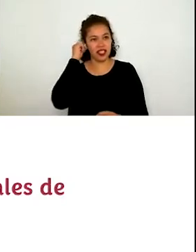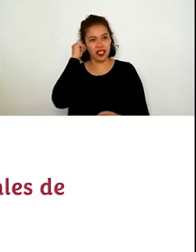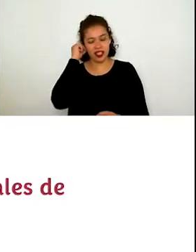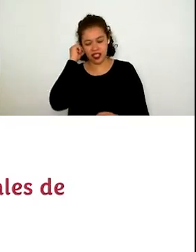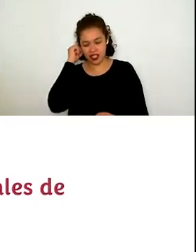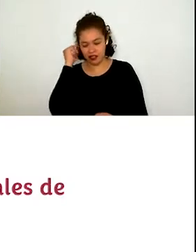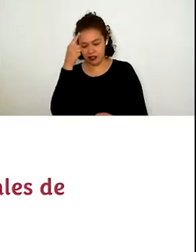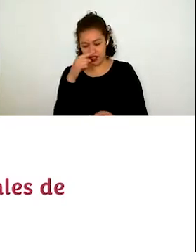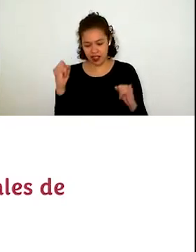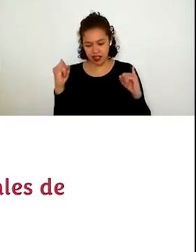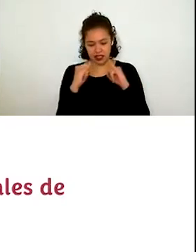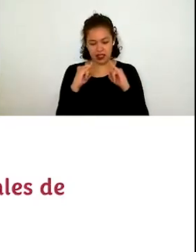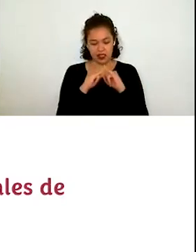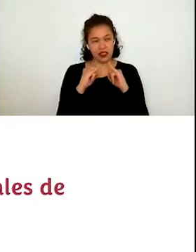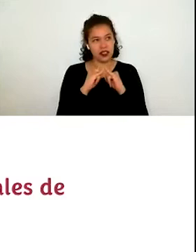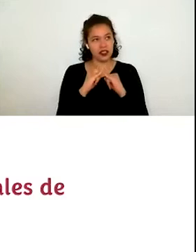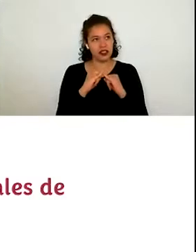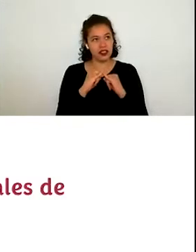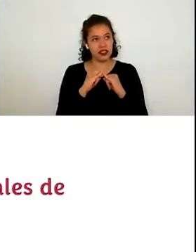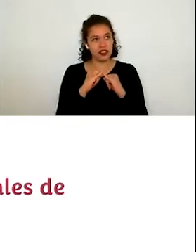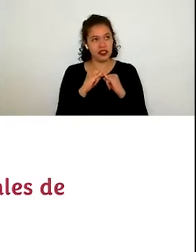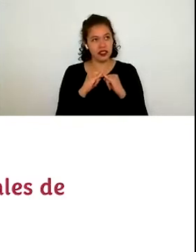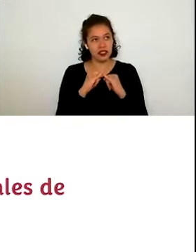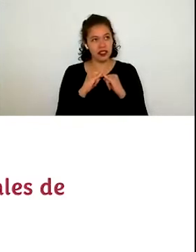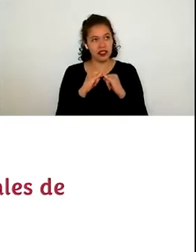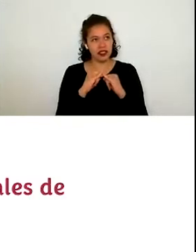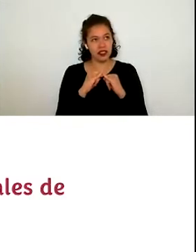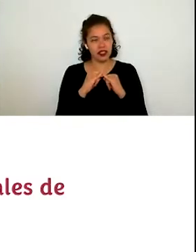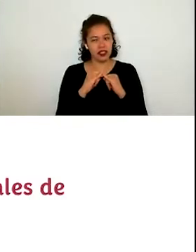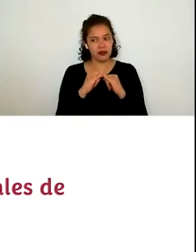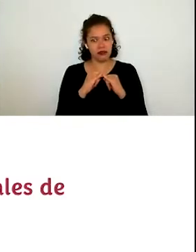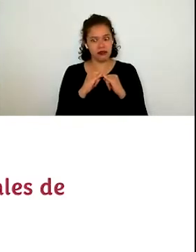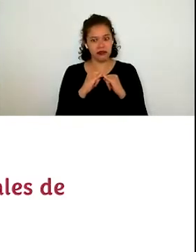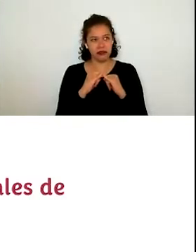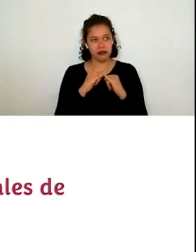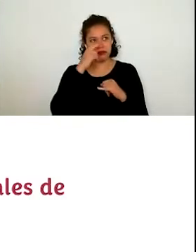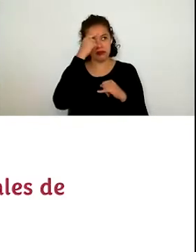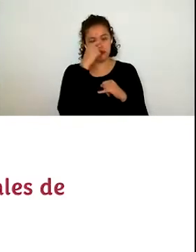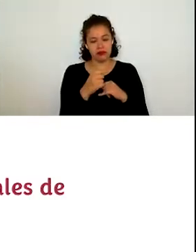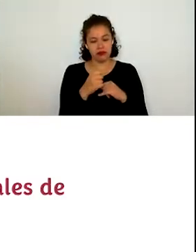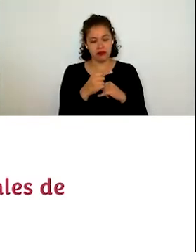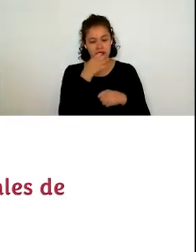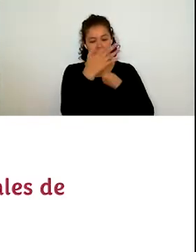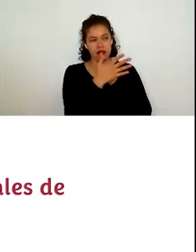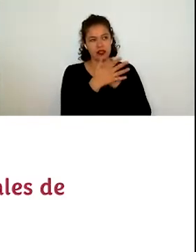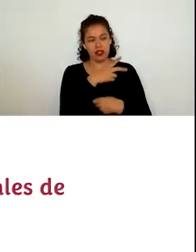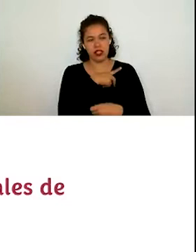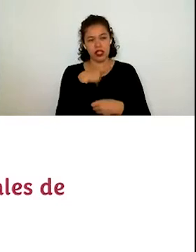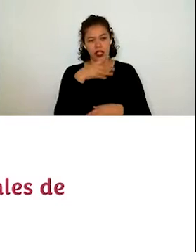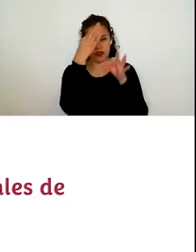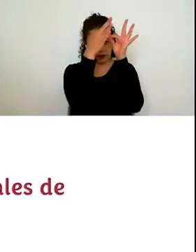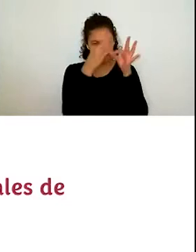institución, no requieren de la autorización de la Junta, pero igual tienen que informarlo en tiempo y forma.